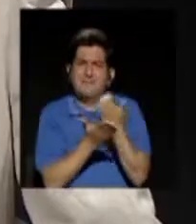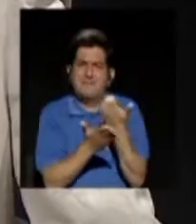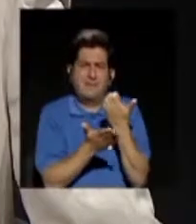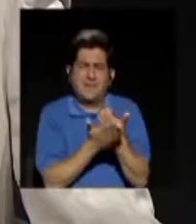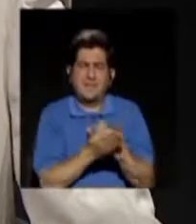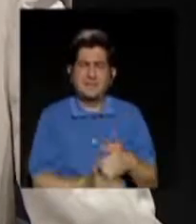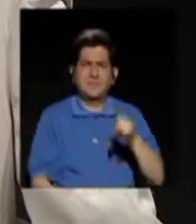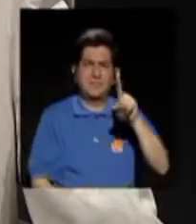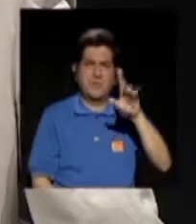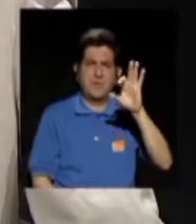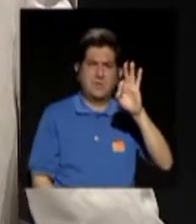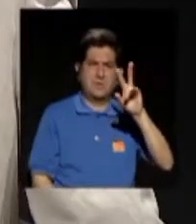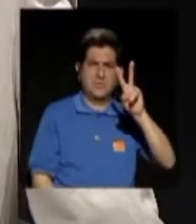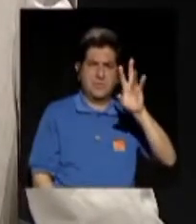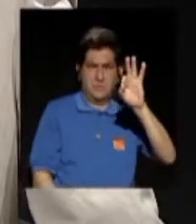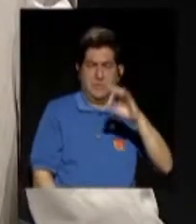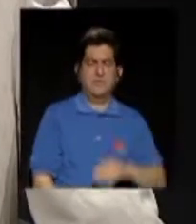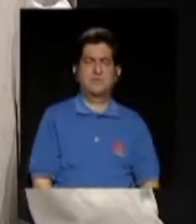la idea queda por ahí,